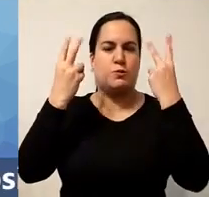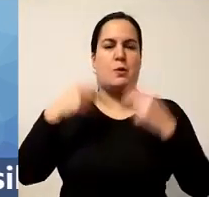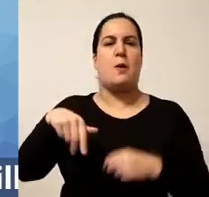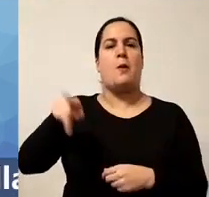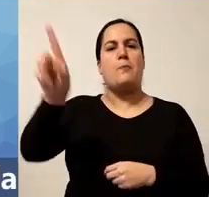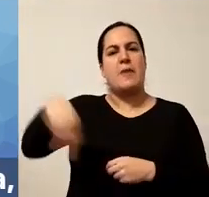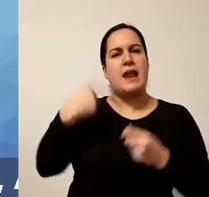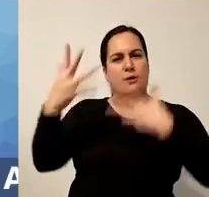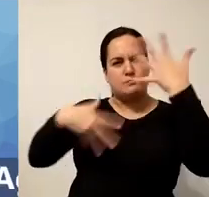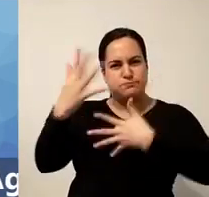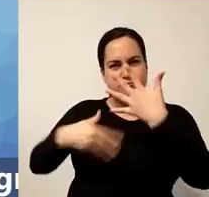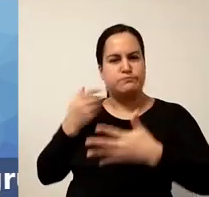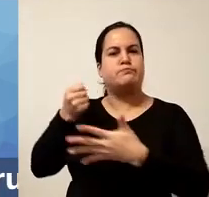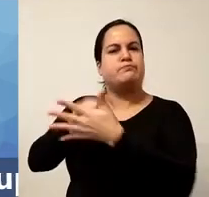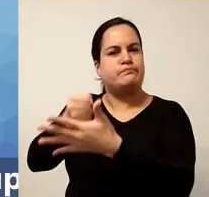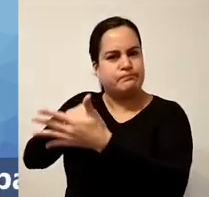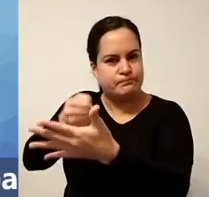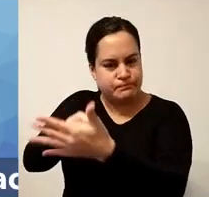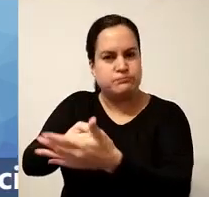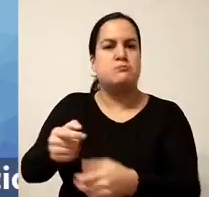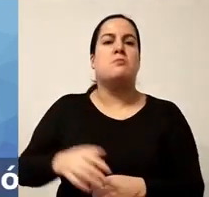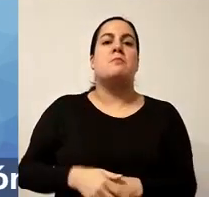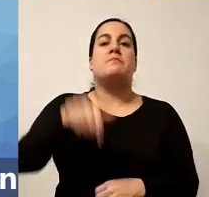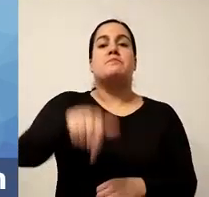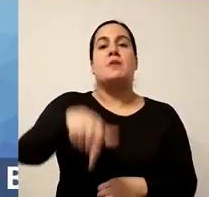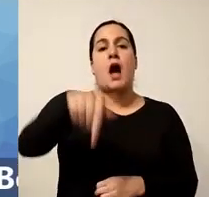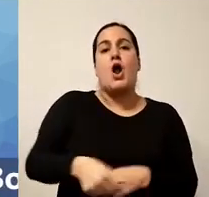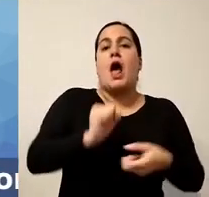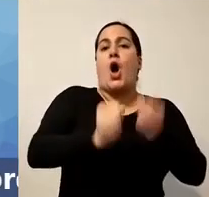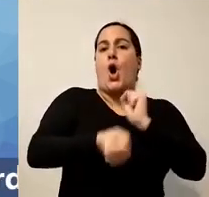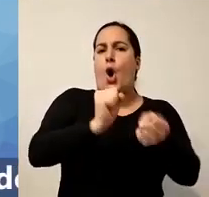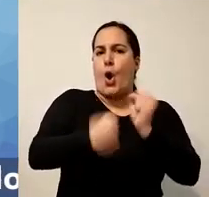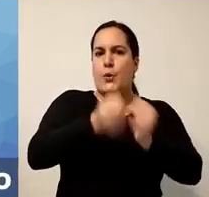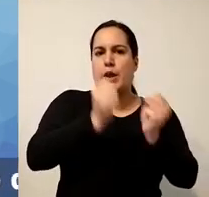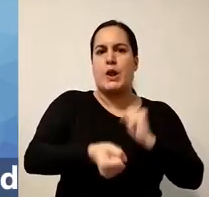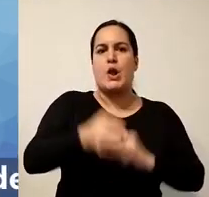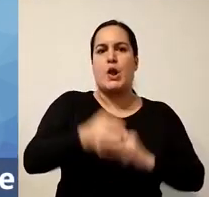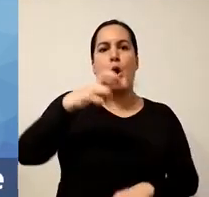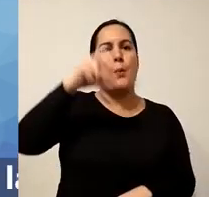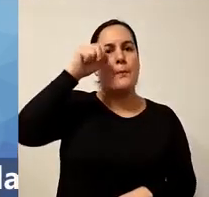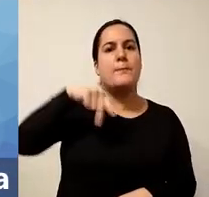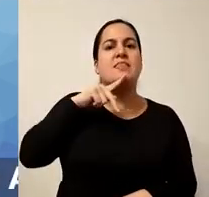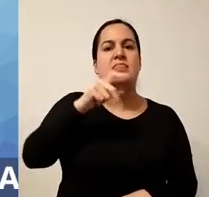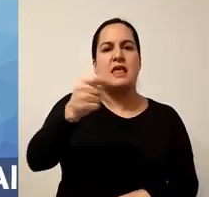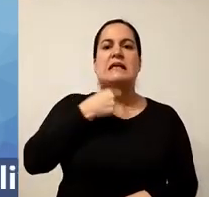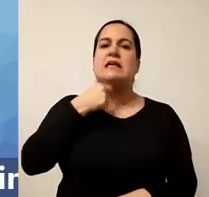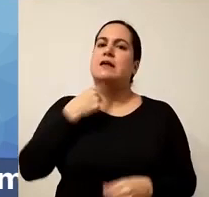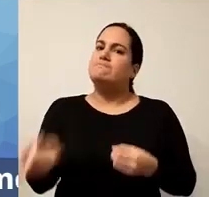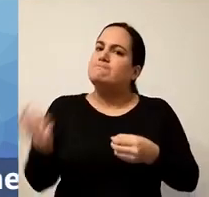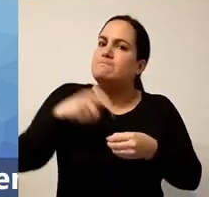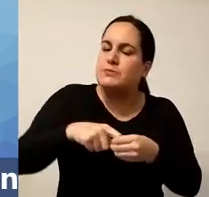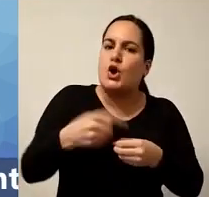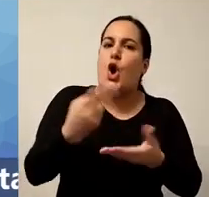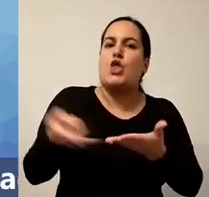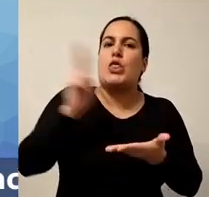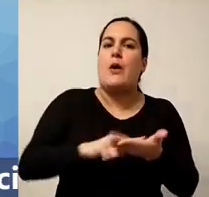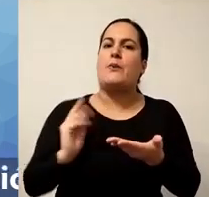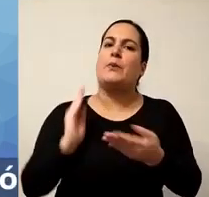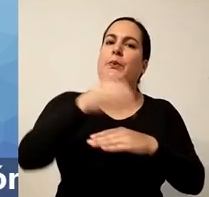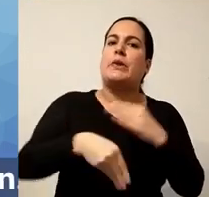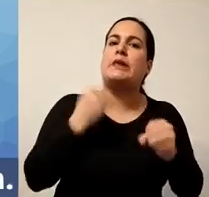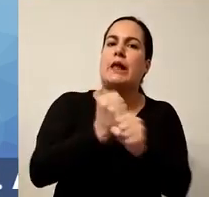docentes y como no nos vamos a olvidar de quienes están en la primera